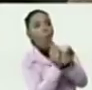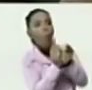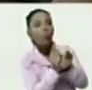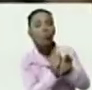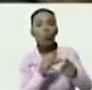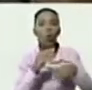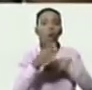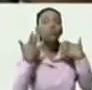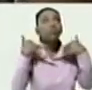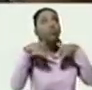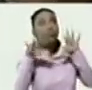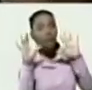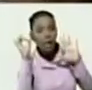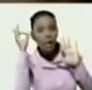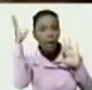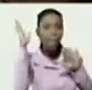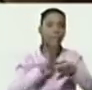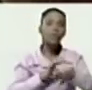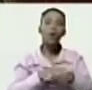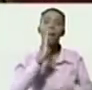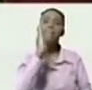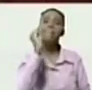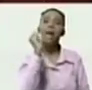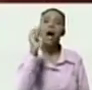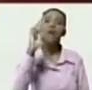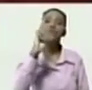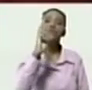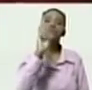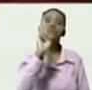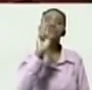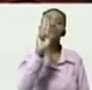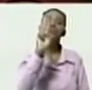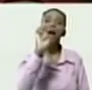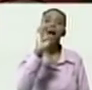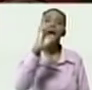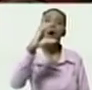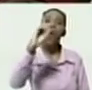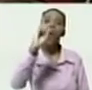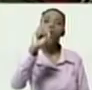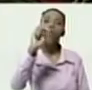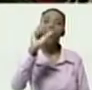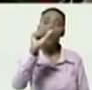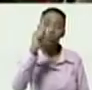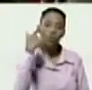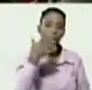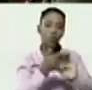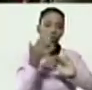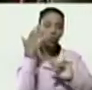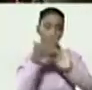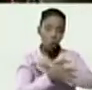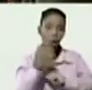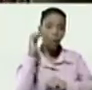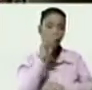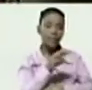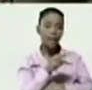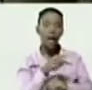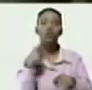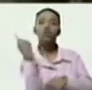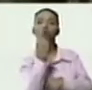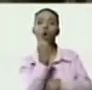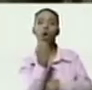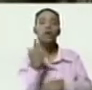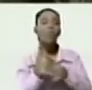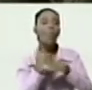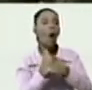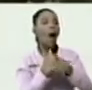en Berruecos. Un cuadro, pintura y papel, o un lienzo